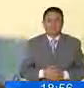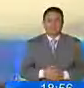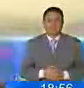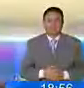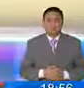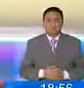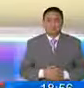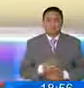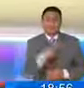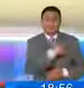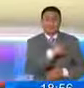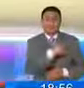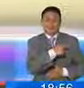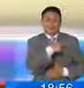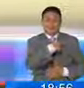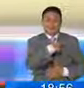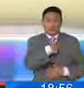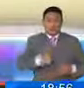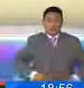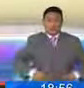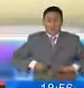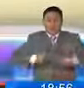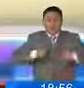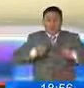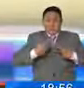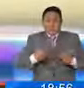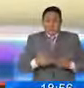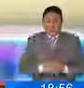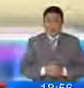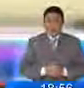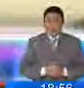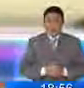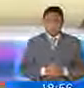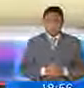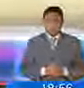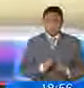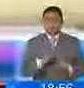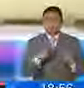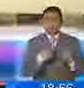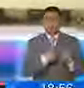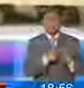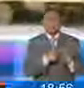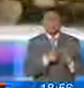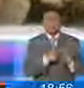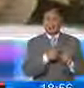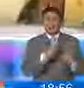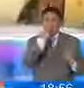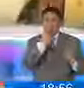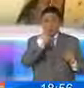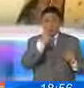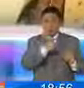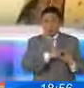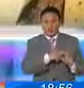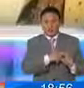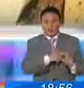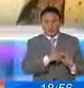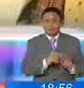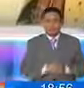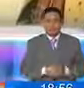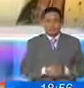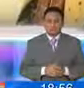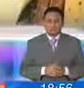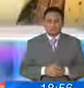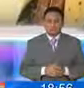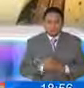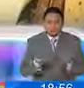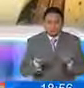Ella es la que nos dio la vida, que ella mandó nos la comida. Es como que